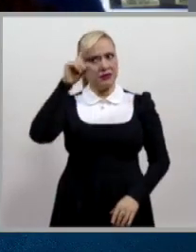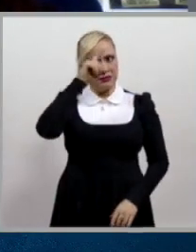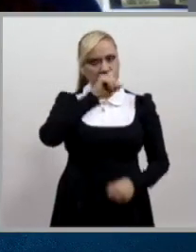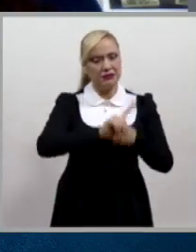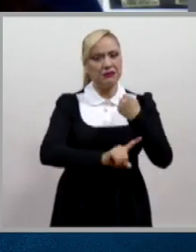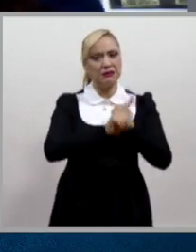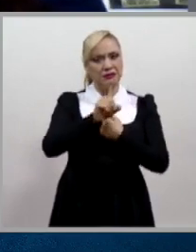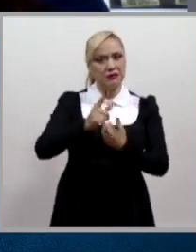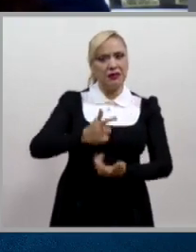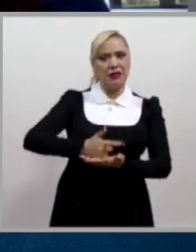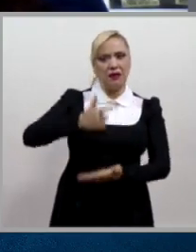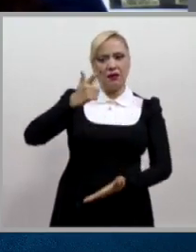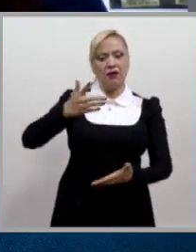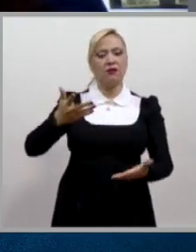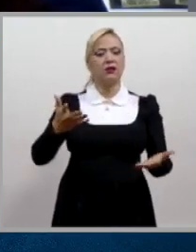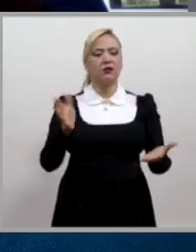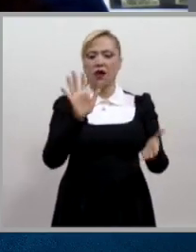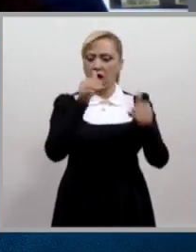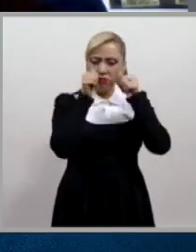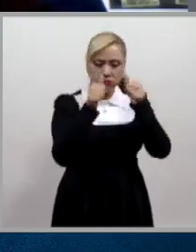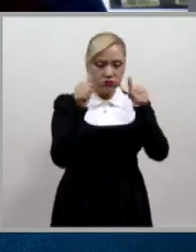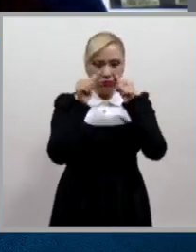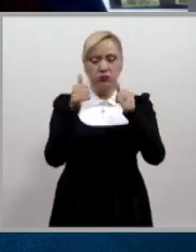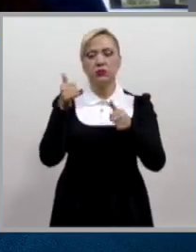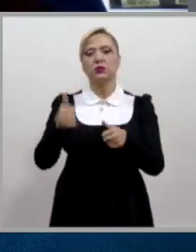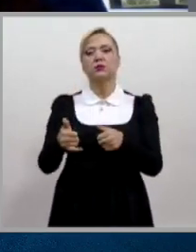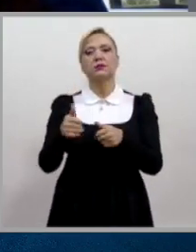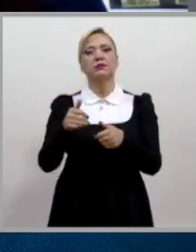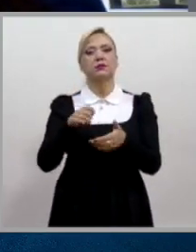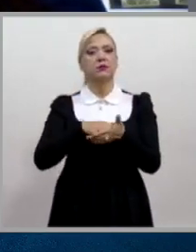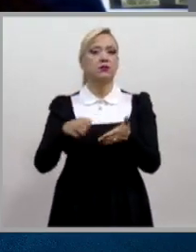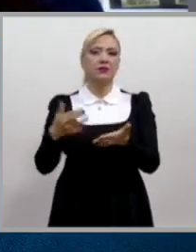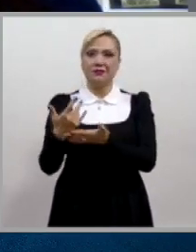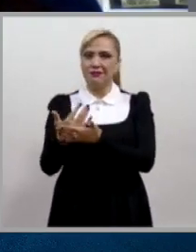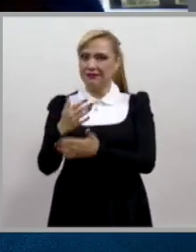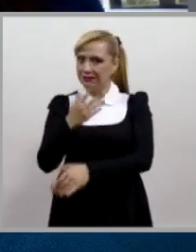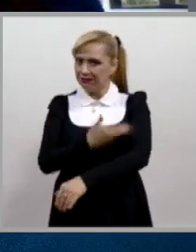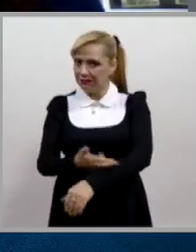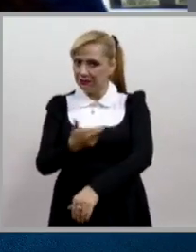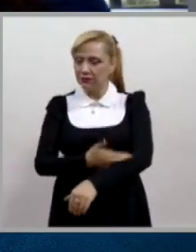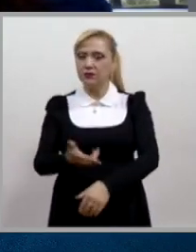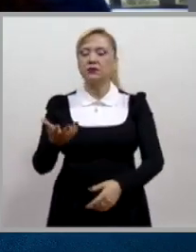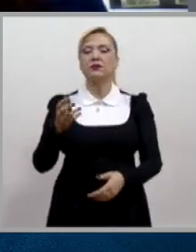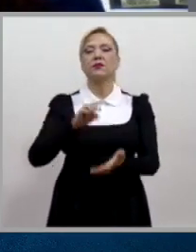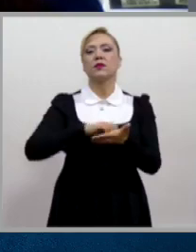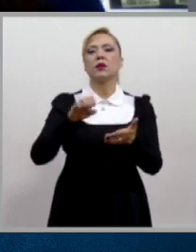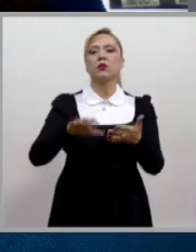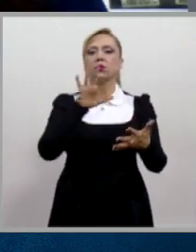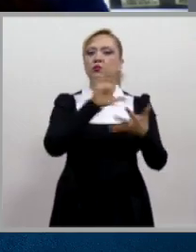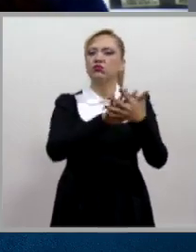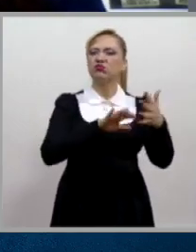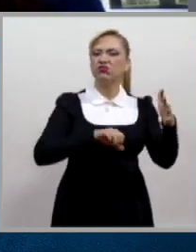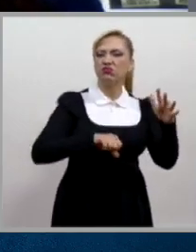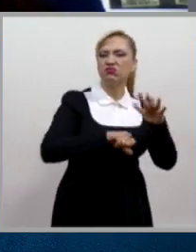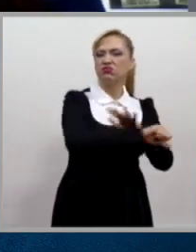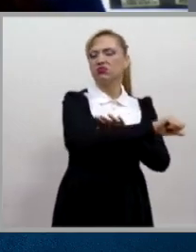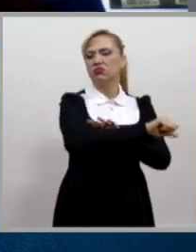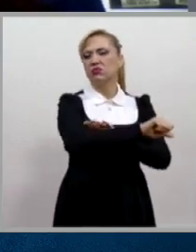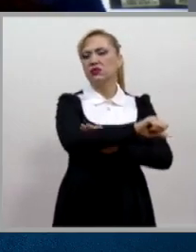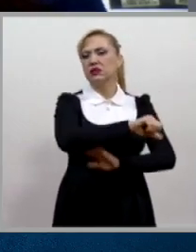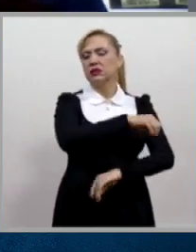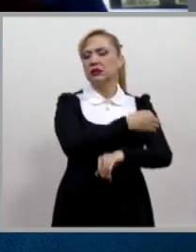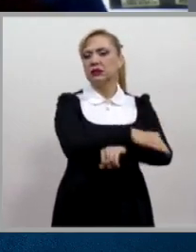en la agenda, ¿no? Desde temas que tienen que ver con prisión preventiva oficiosa, que debido proceso, pero también otros que tienen que ver con, por